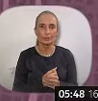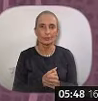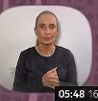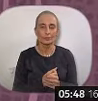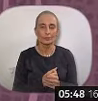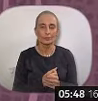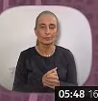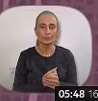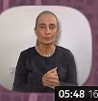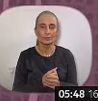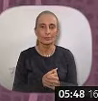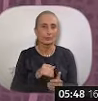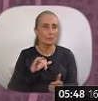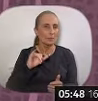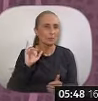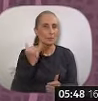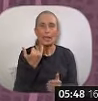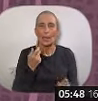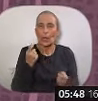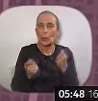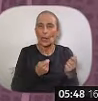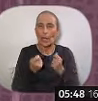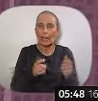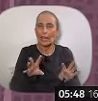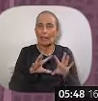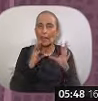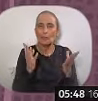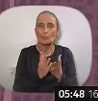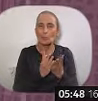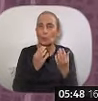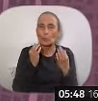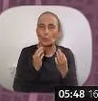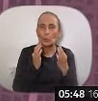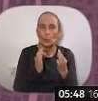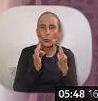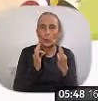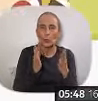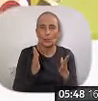¿Qué? ¿No es el mejor bailarín del mundo, Kuz?